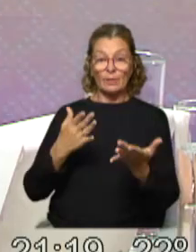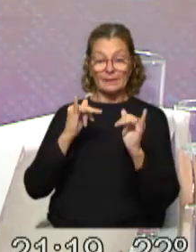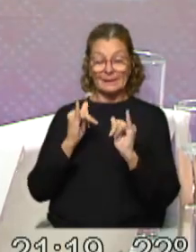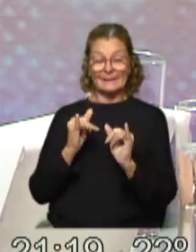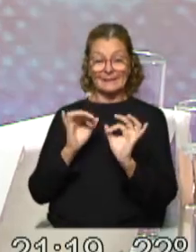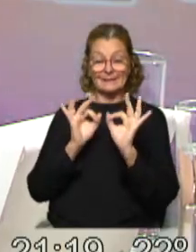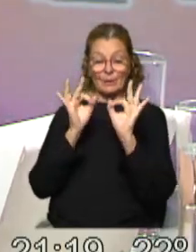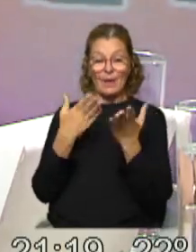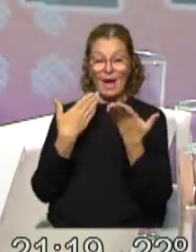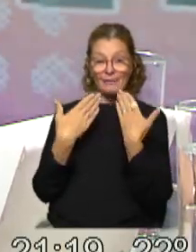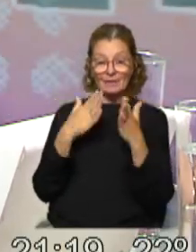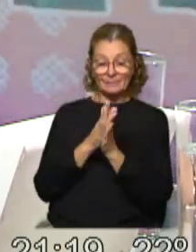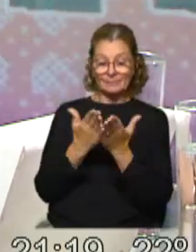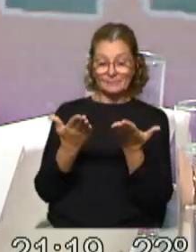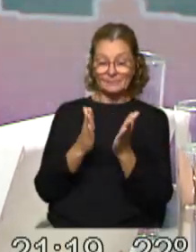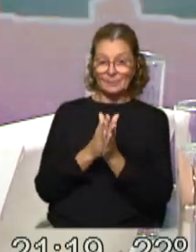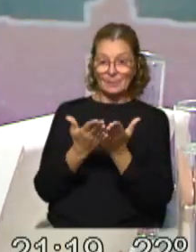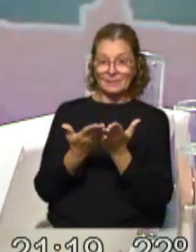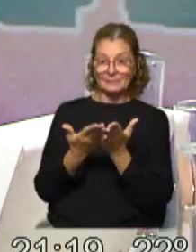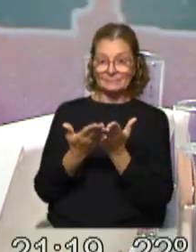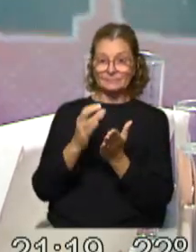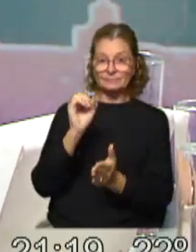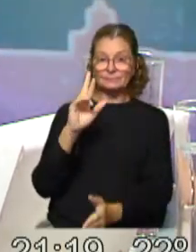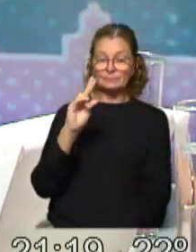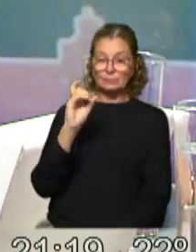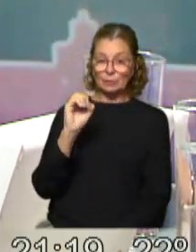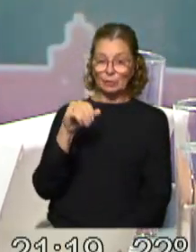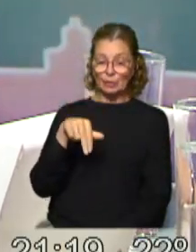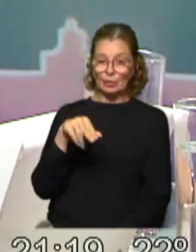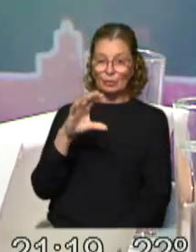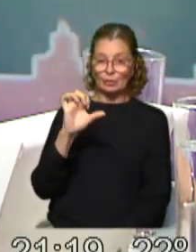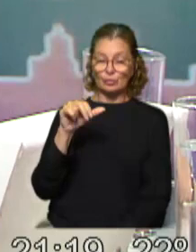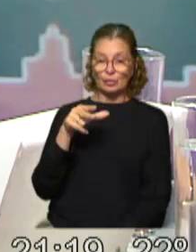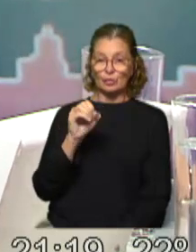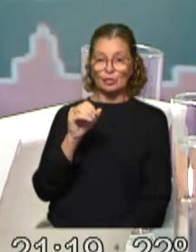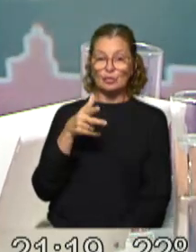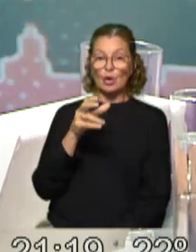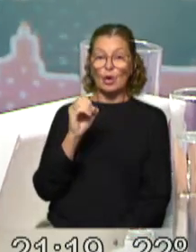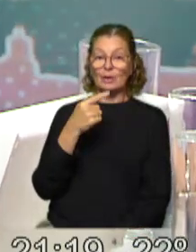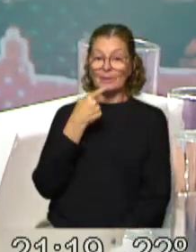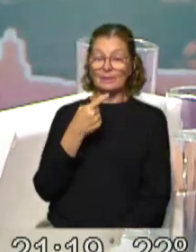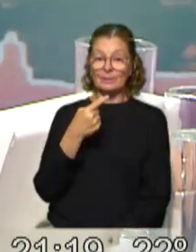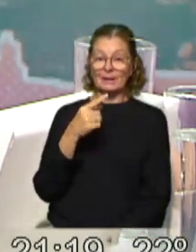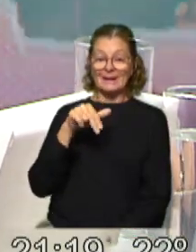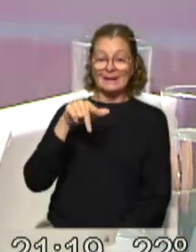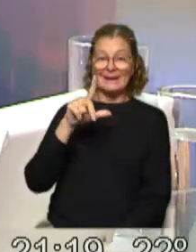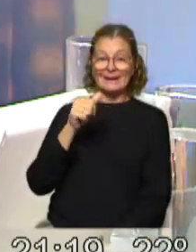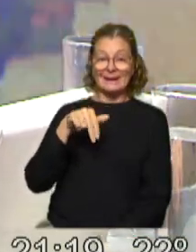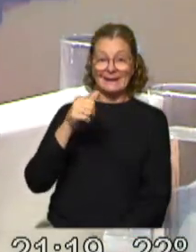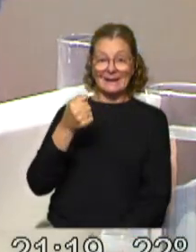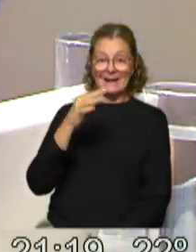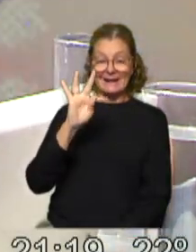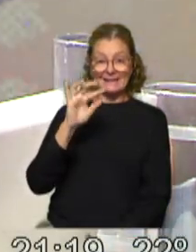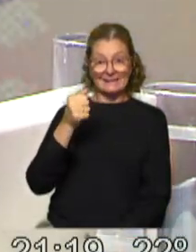llegó el momento de hablar de esta novela gráfica que es Cordón Sojo, que como les decíamos al principio, es de Natalia Mardero, Lucía Álvarez y